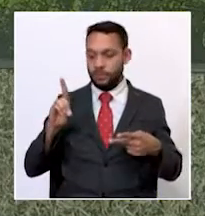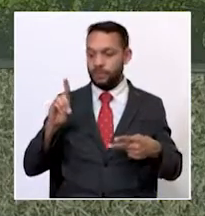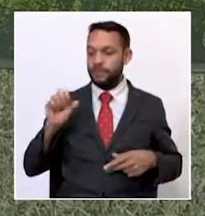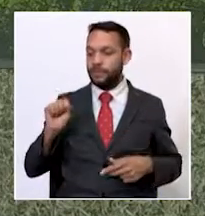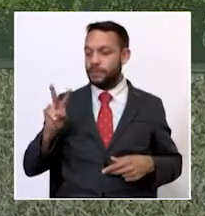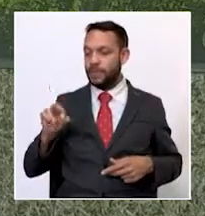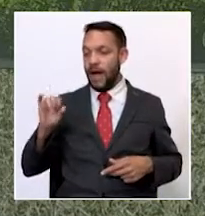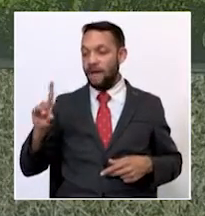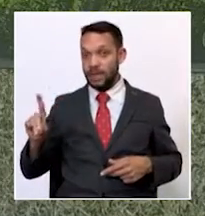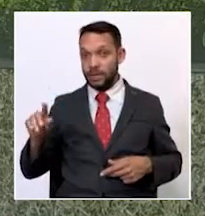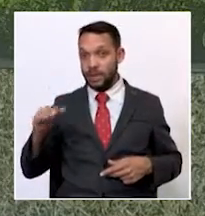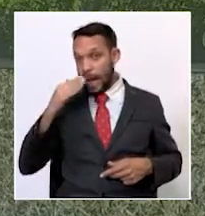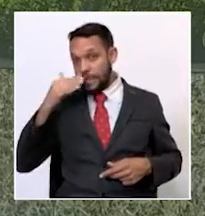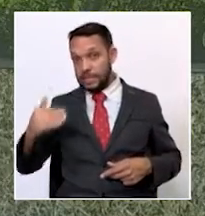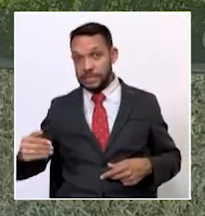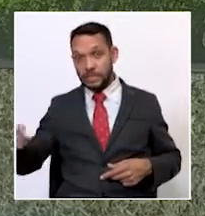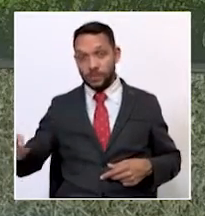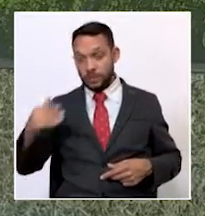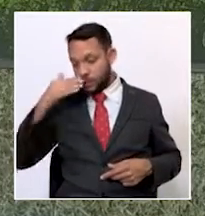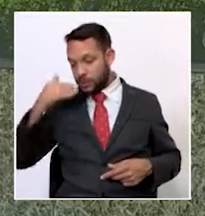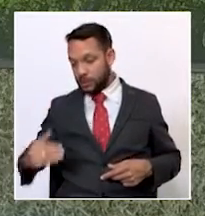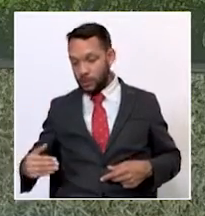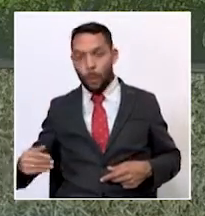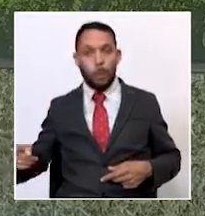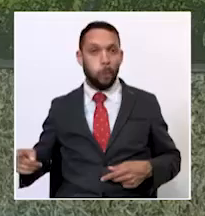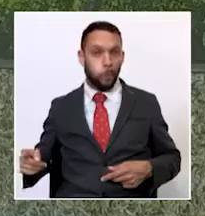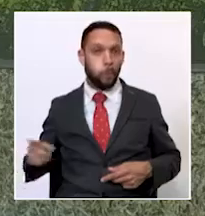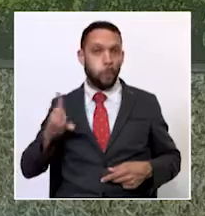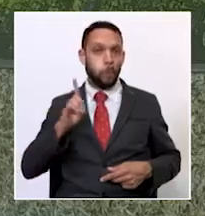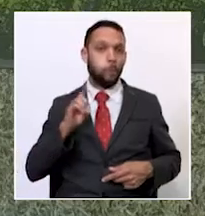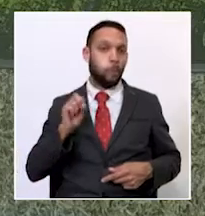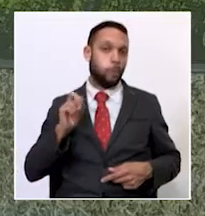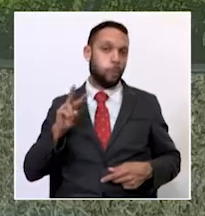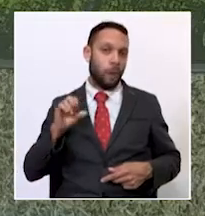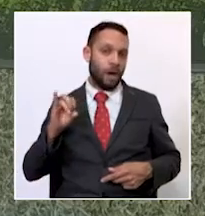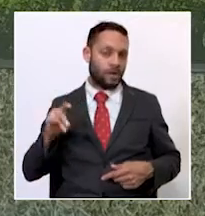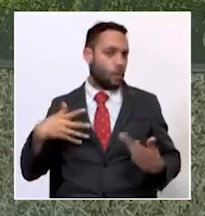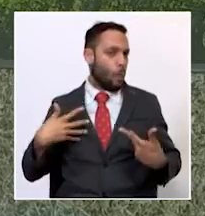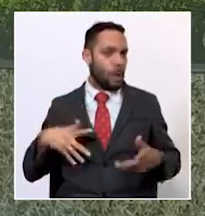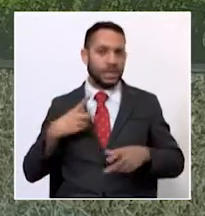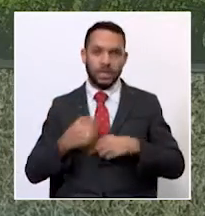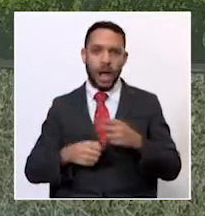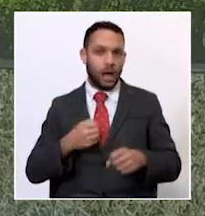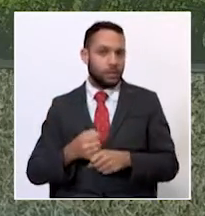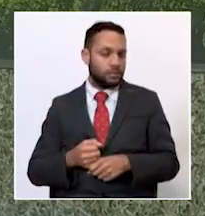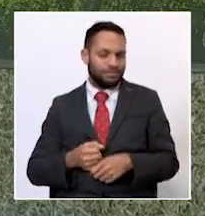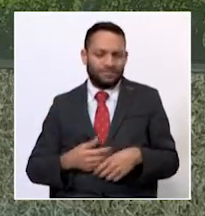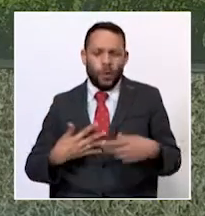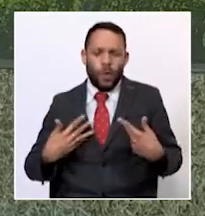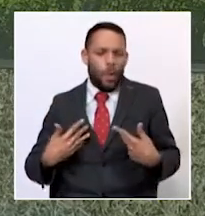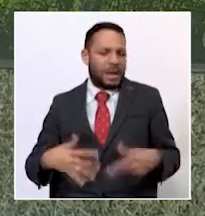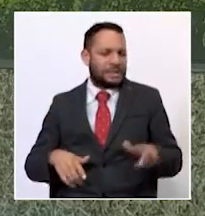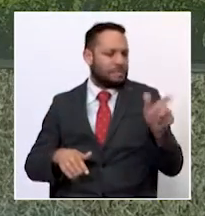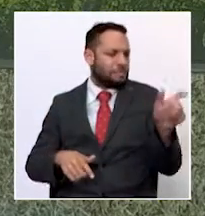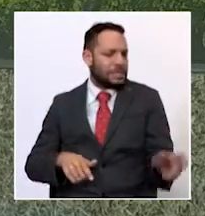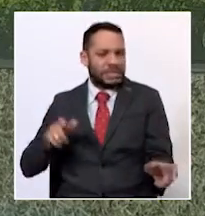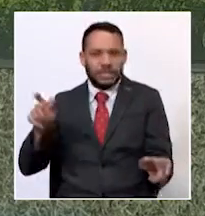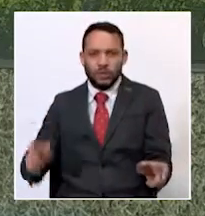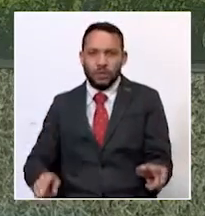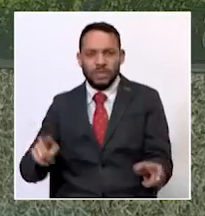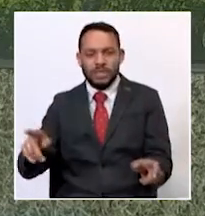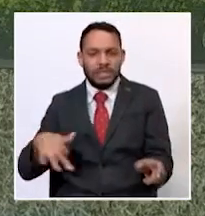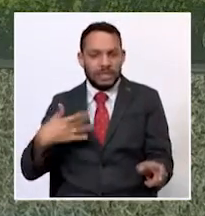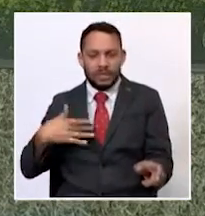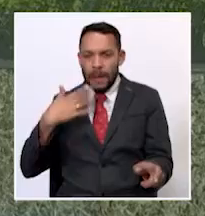niño, y como lo decía el médico, personas de todas las edades, para todo tipo de problemas o para